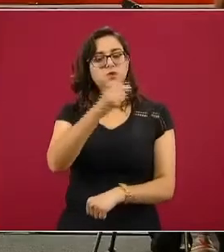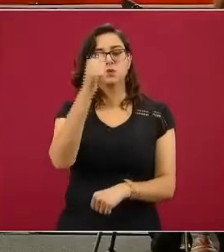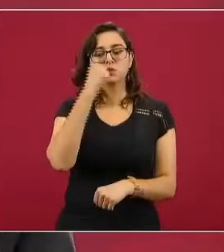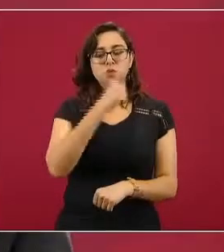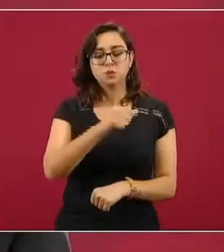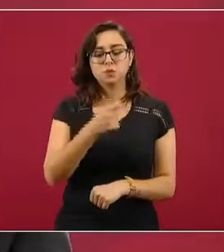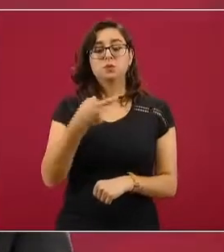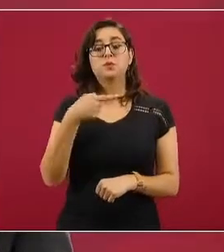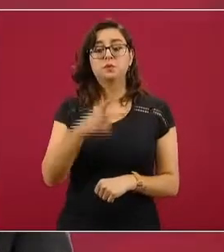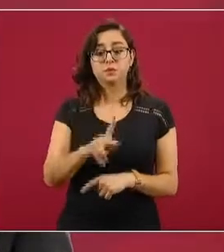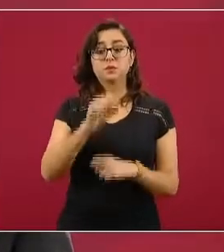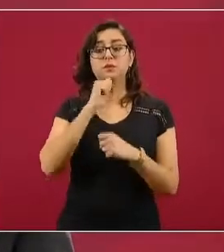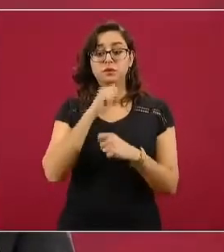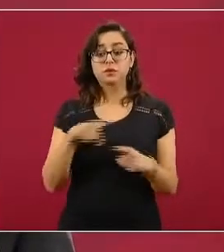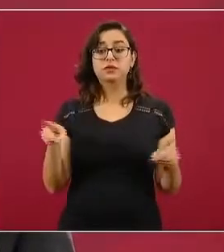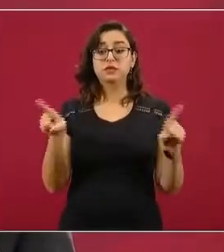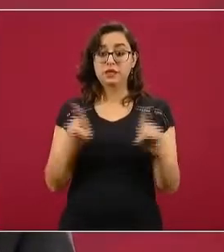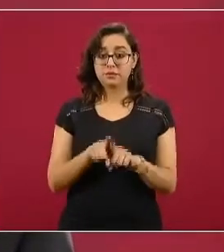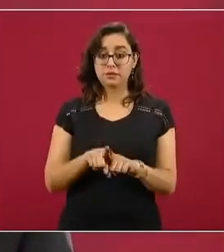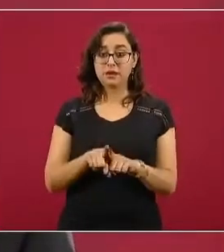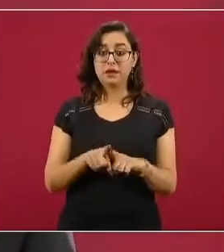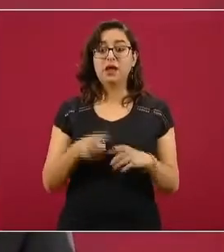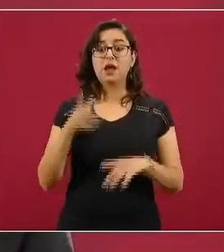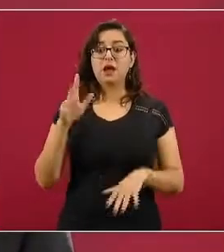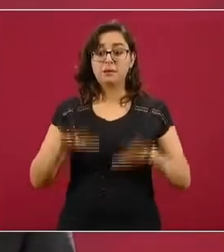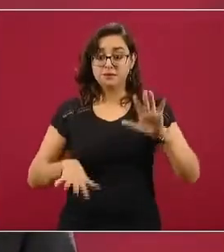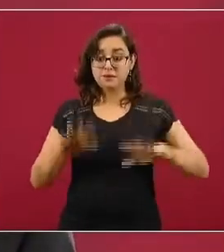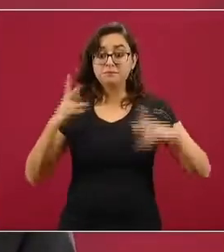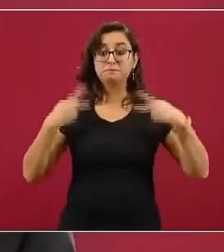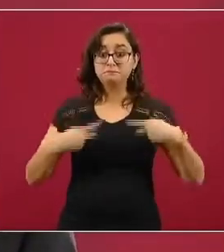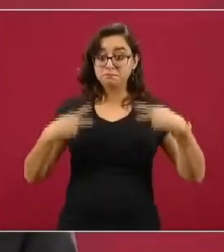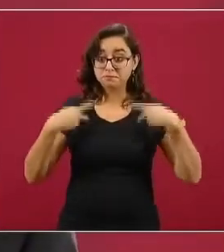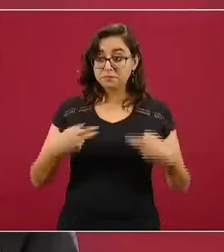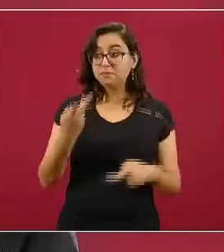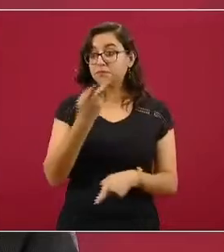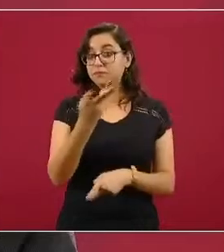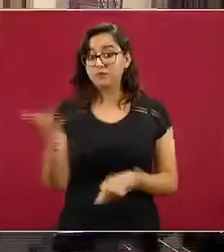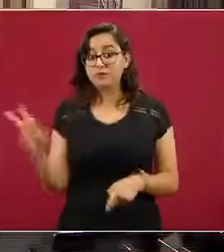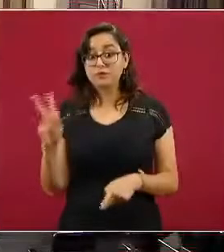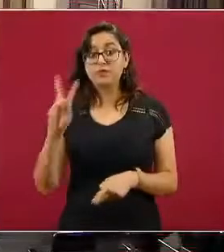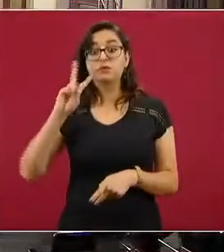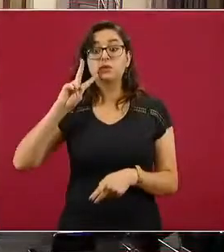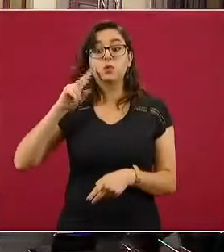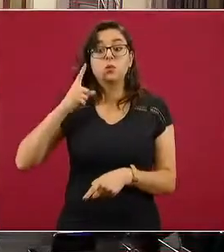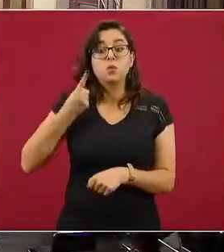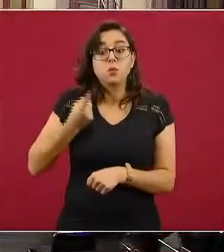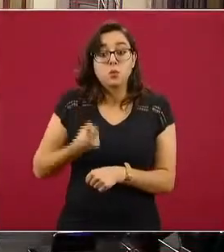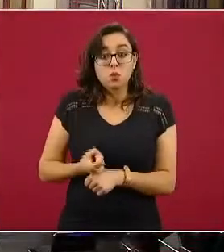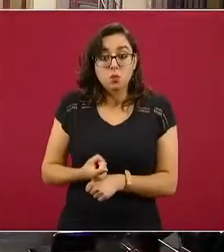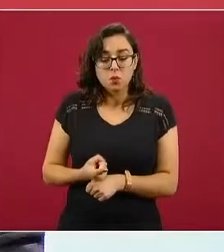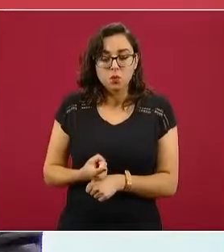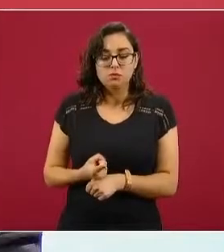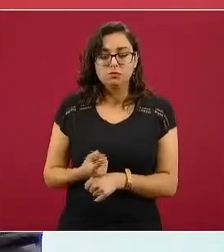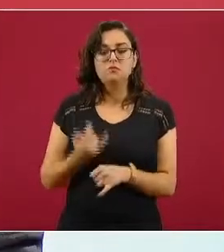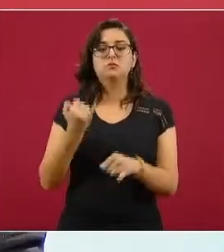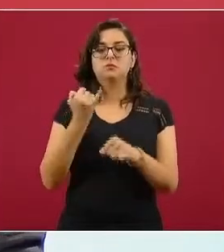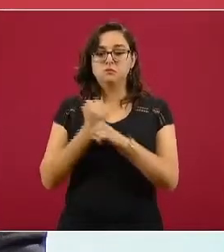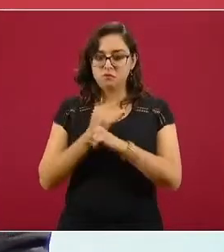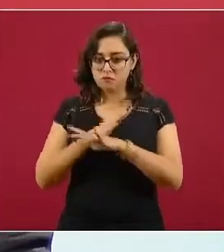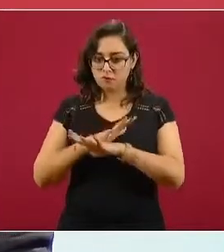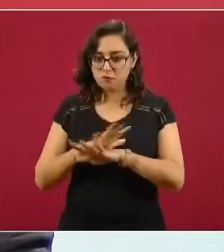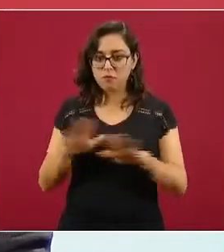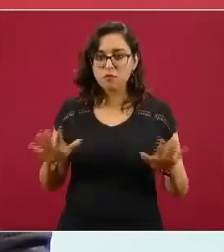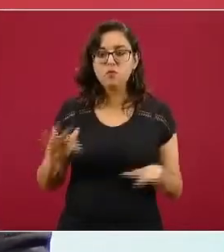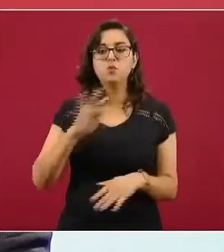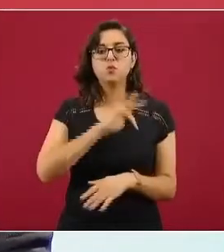Pero también existen intervenciones en las que las personas voluntariamente, si tienen información,